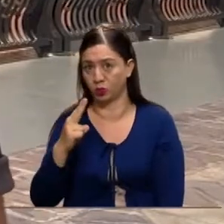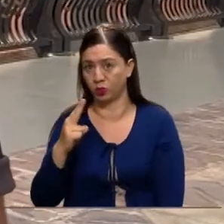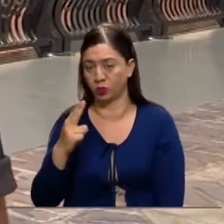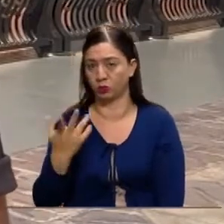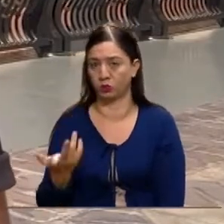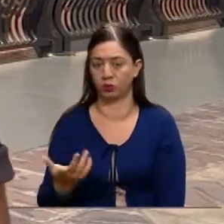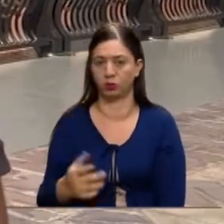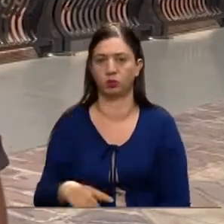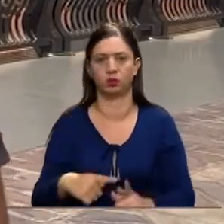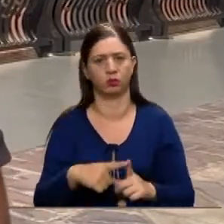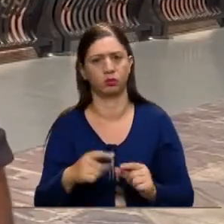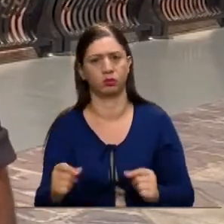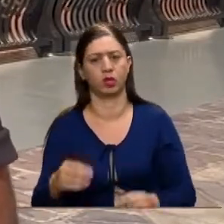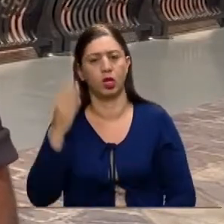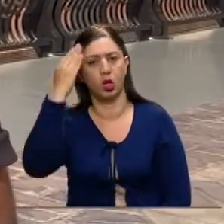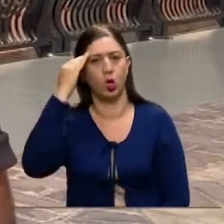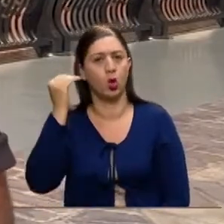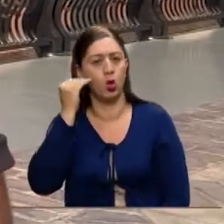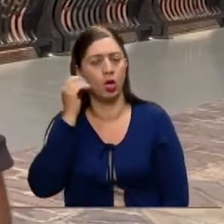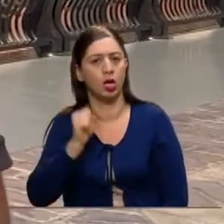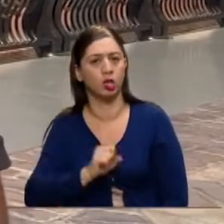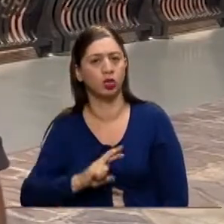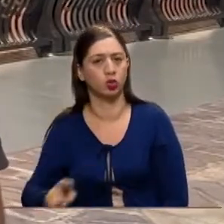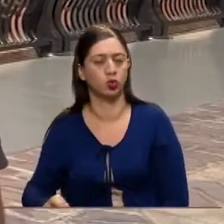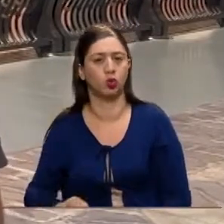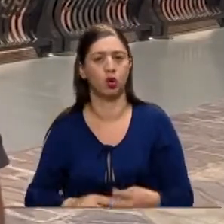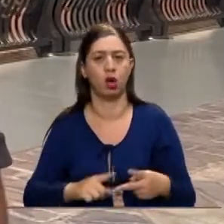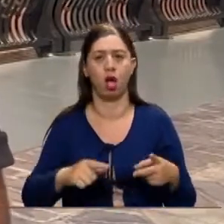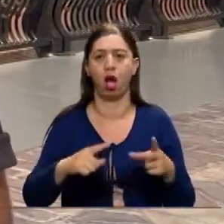dos asiáticos, Corea del Sur, Japón y de Marruecos?